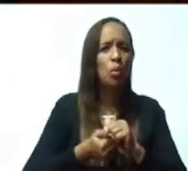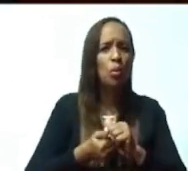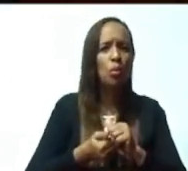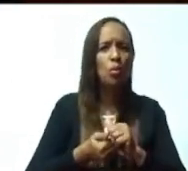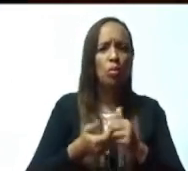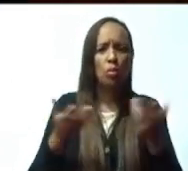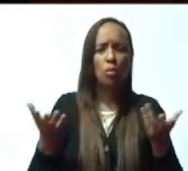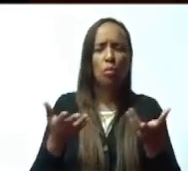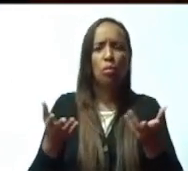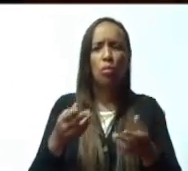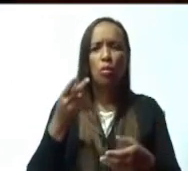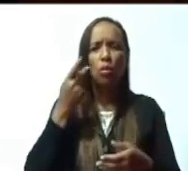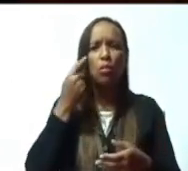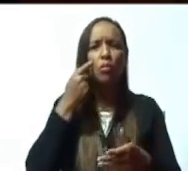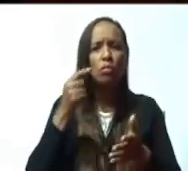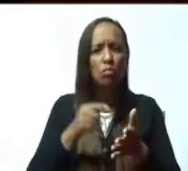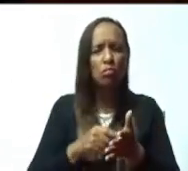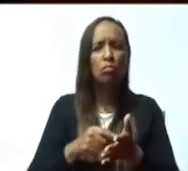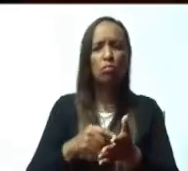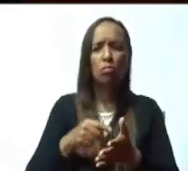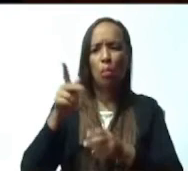y nosotros nos mostramos indiferentes?